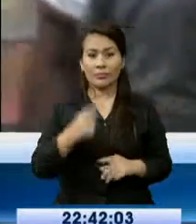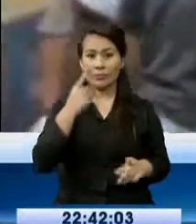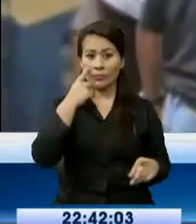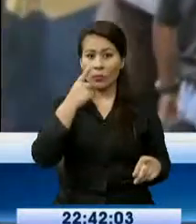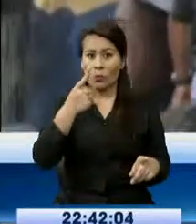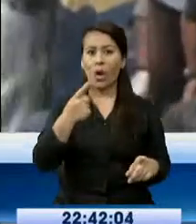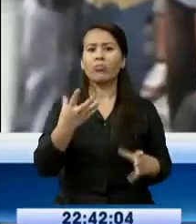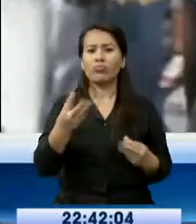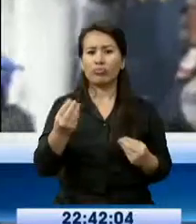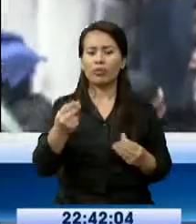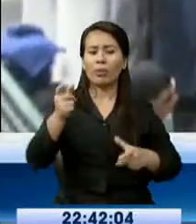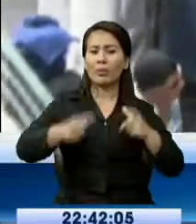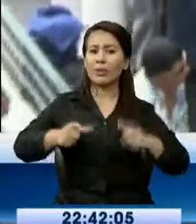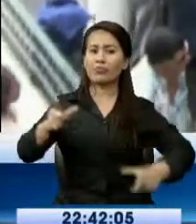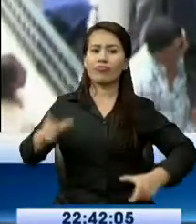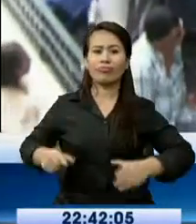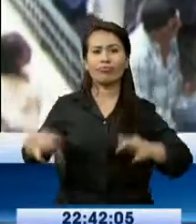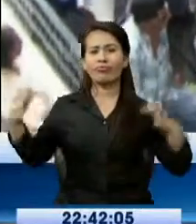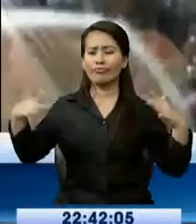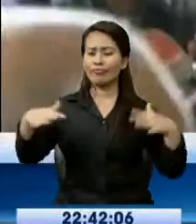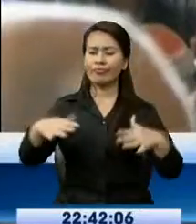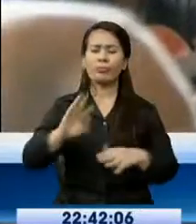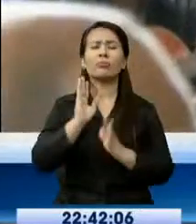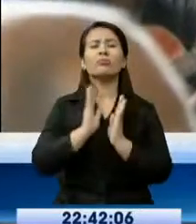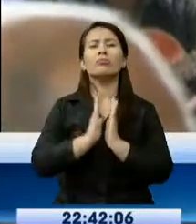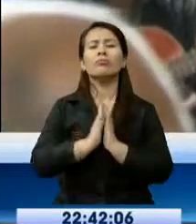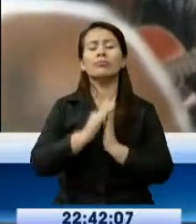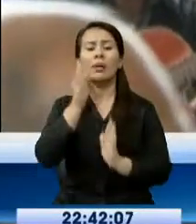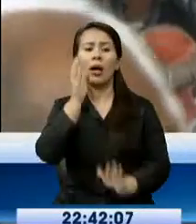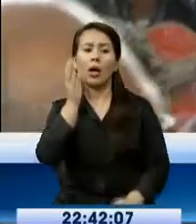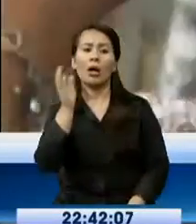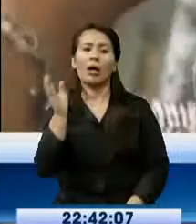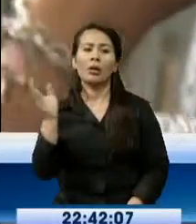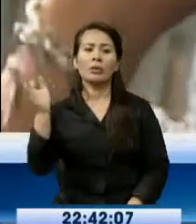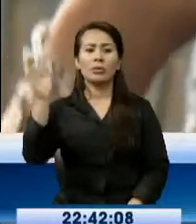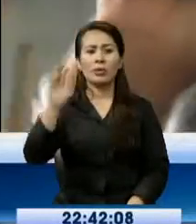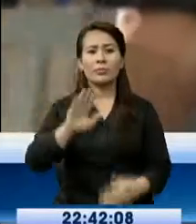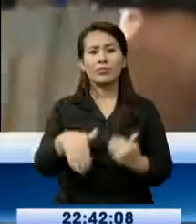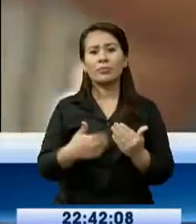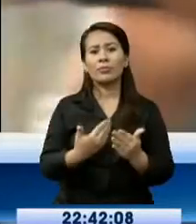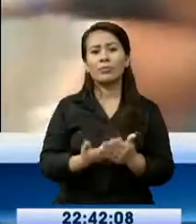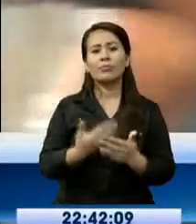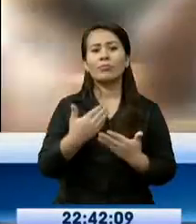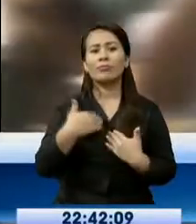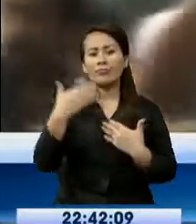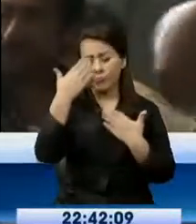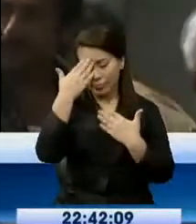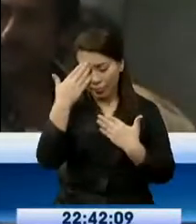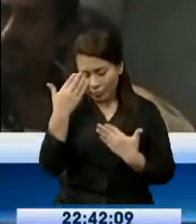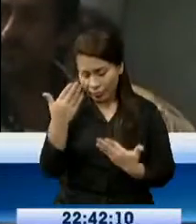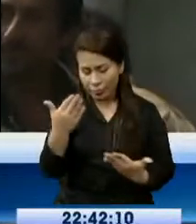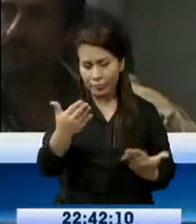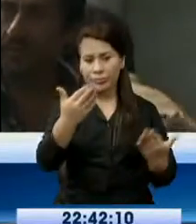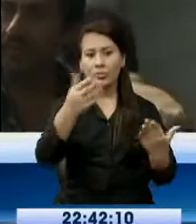Un puñado de devotos se volcó a su cofre añejado de mitos para cantarle su nostalgia.